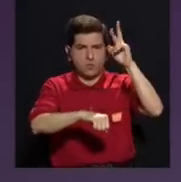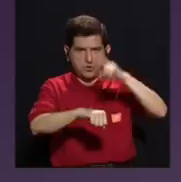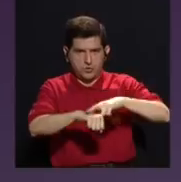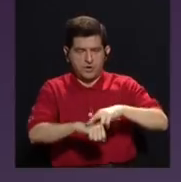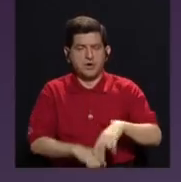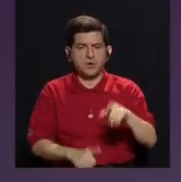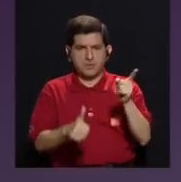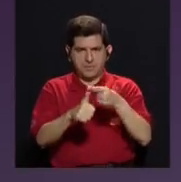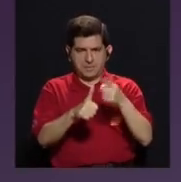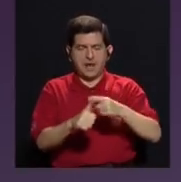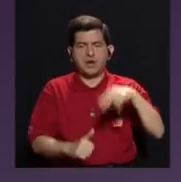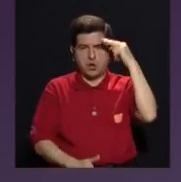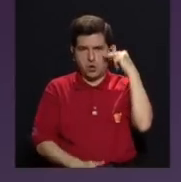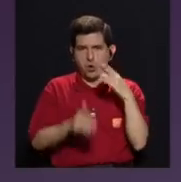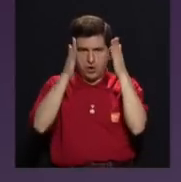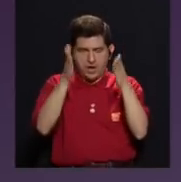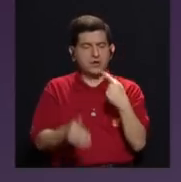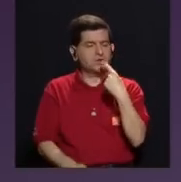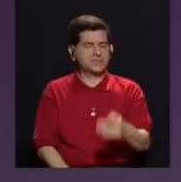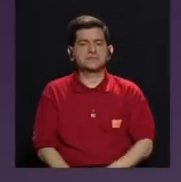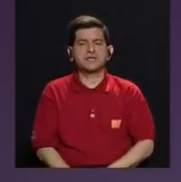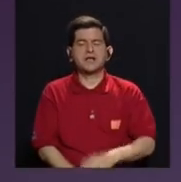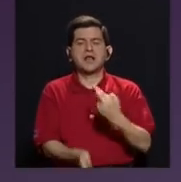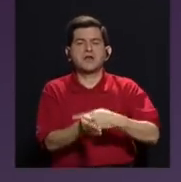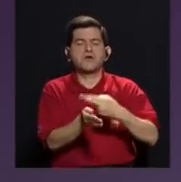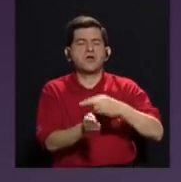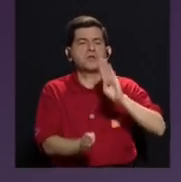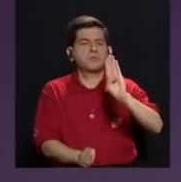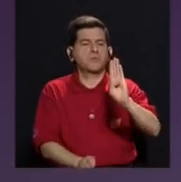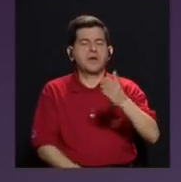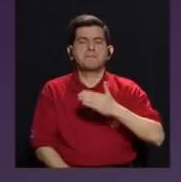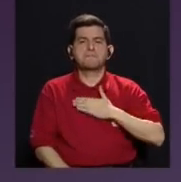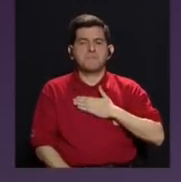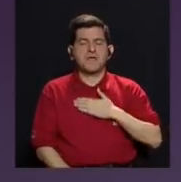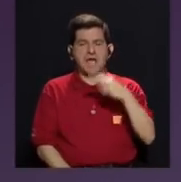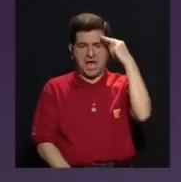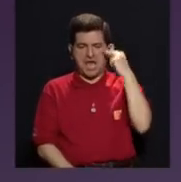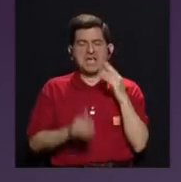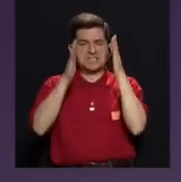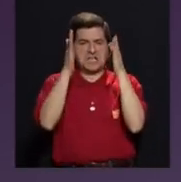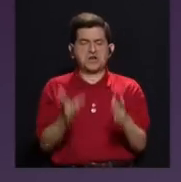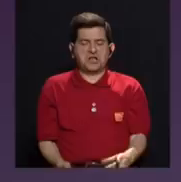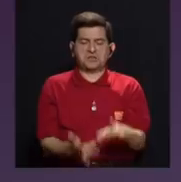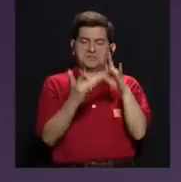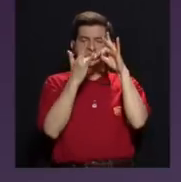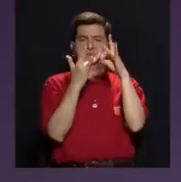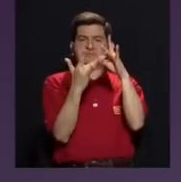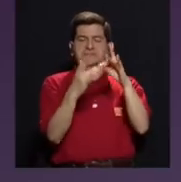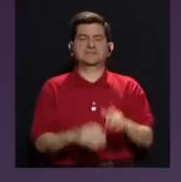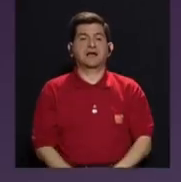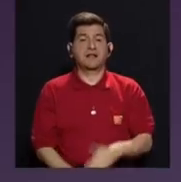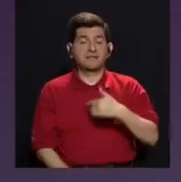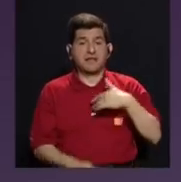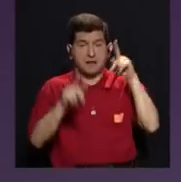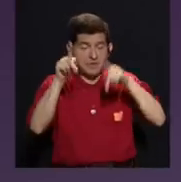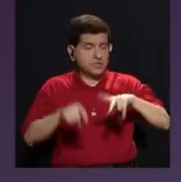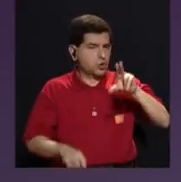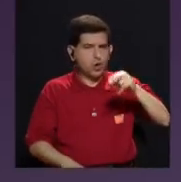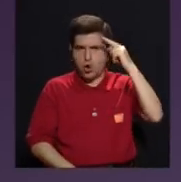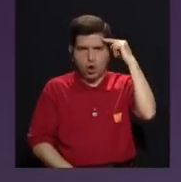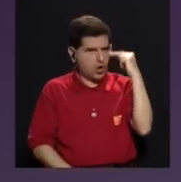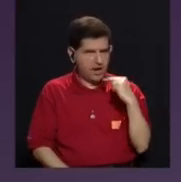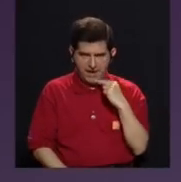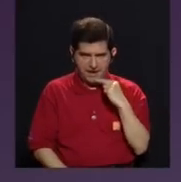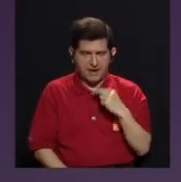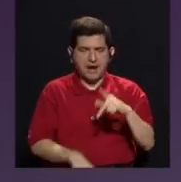lado la gente negra que dice bueno la bomba es mía esto es de los negros esto es de nosotros exclusivamente tenemos gente no negra en puerto